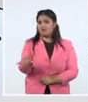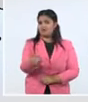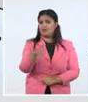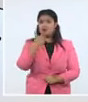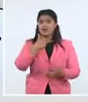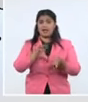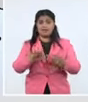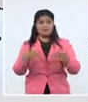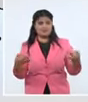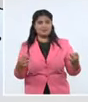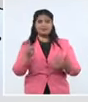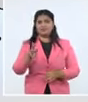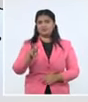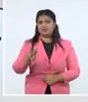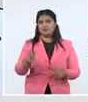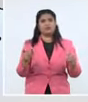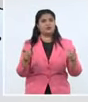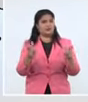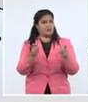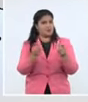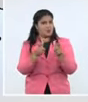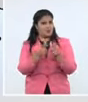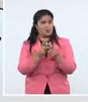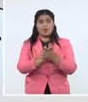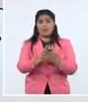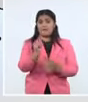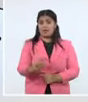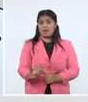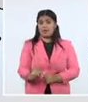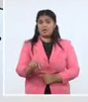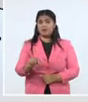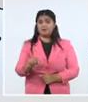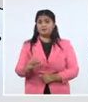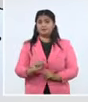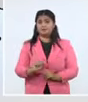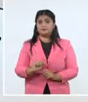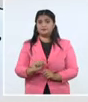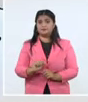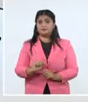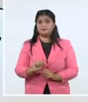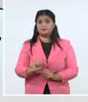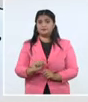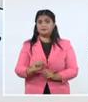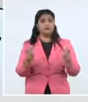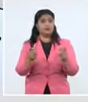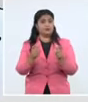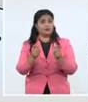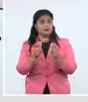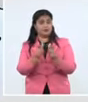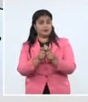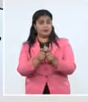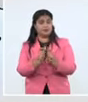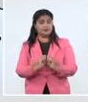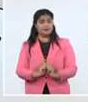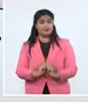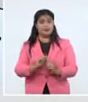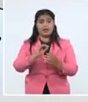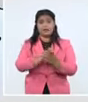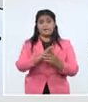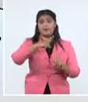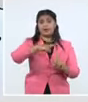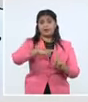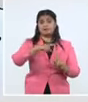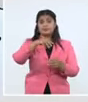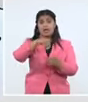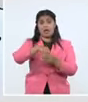Artemisa, 21 en Mayabeque y 3 casos se diagnosticaron de Matanza.